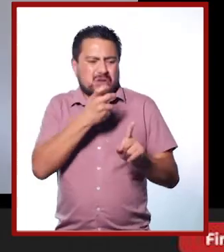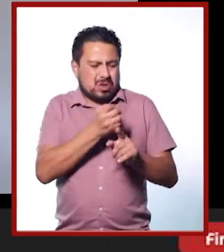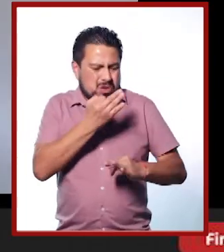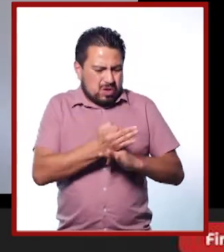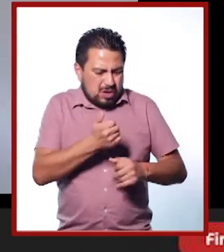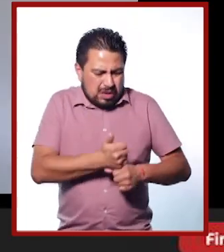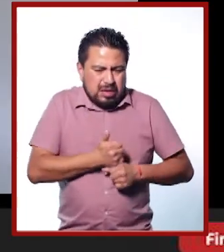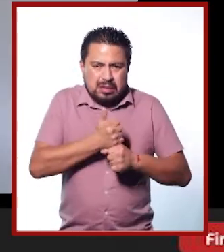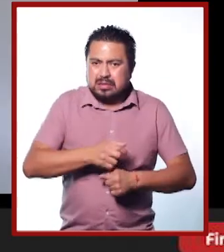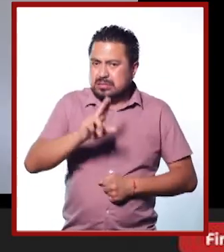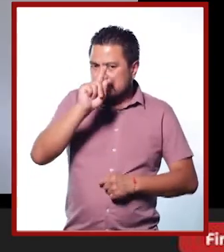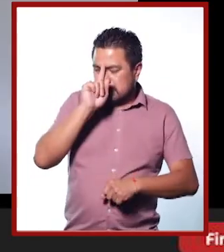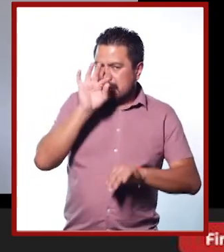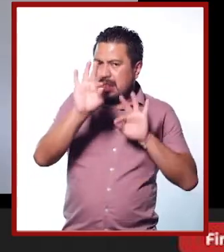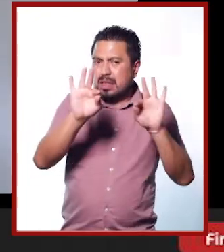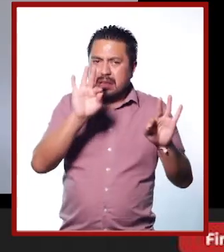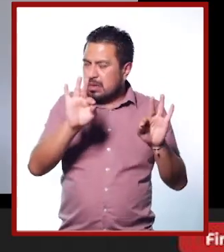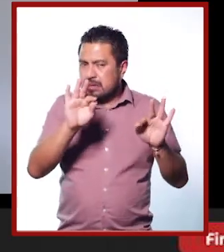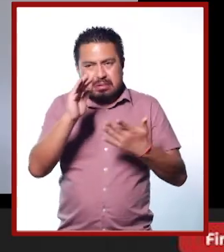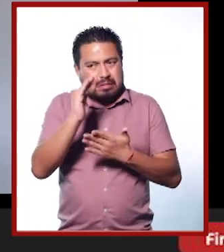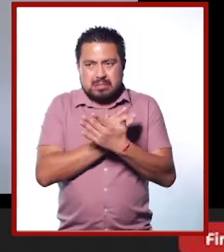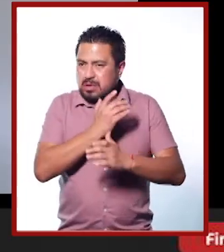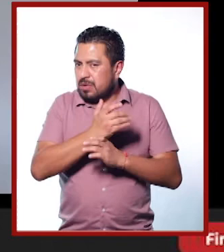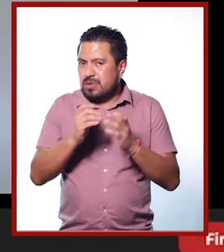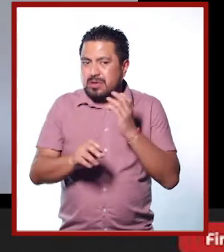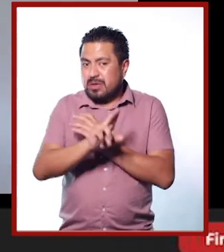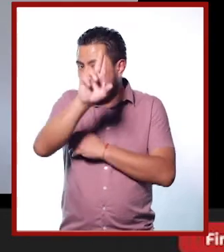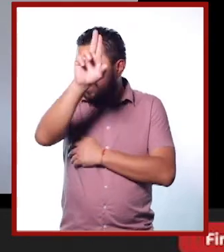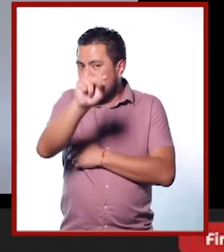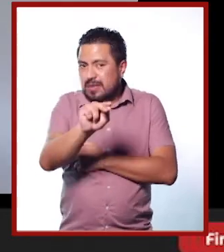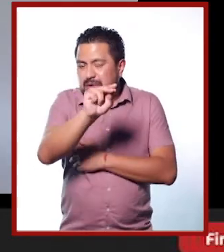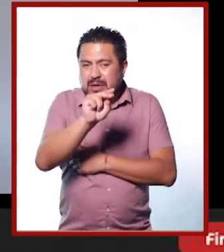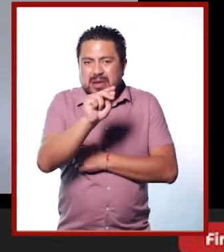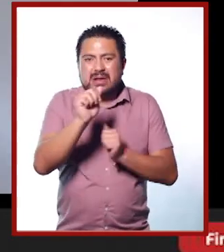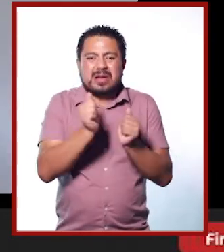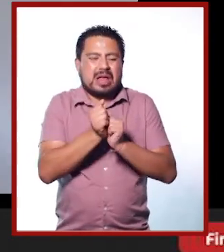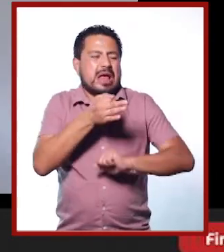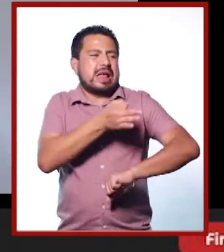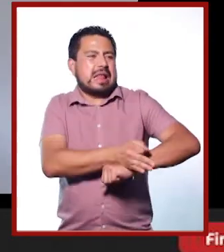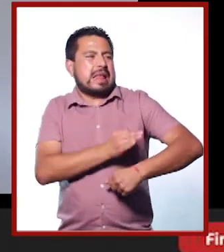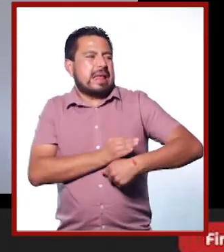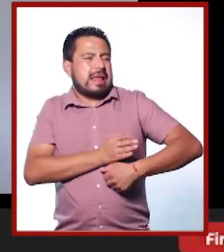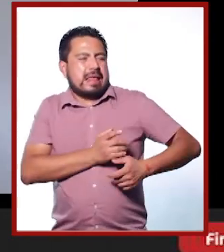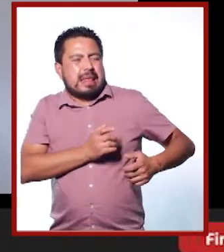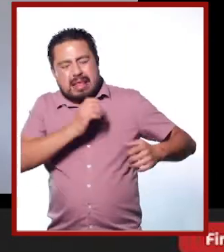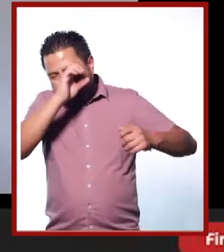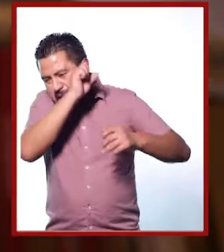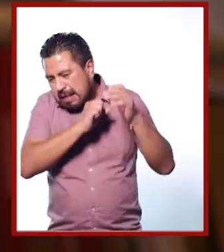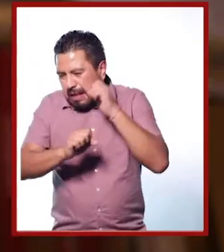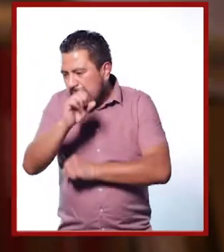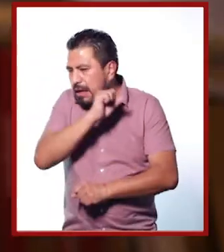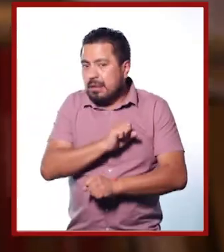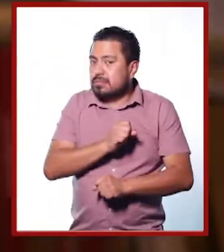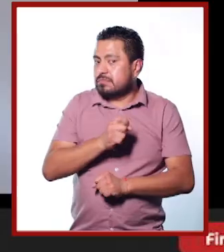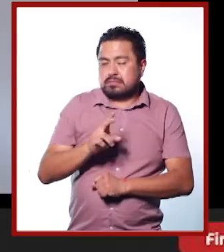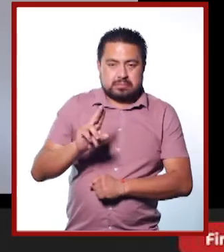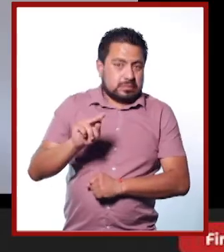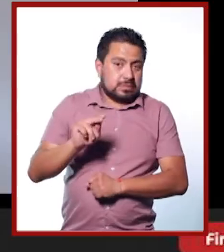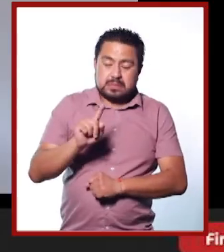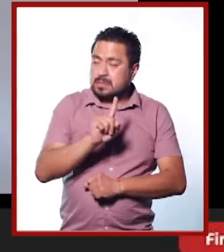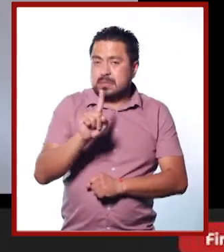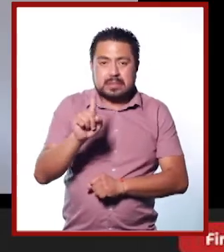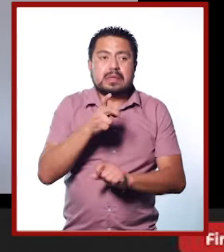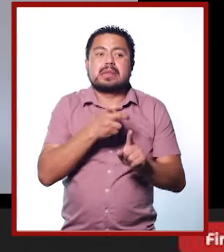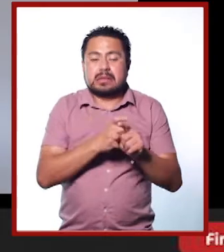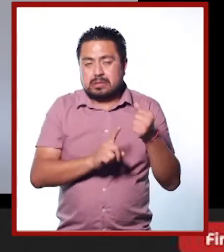Porque esto que están sufriendo no es mentira, no es poquita cosa, no es, ay, fue un chiste, fue un meme, ¿no? No, esto es una